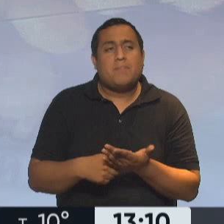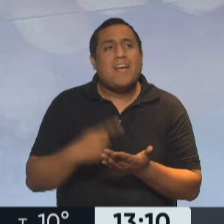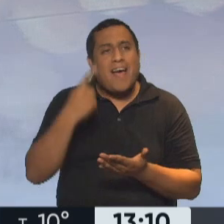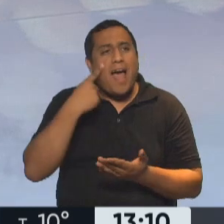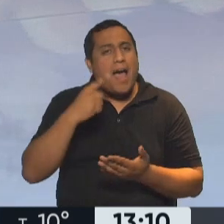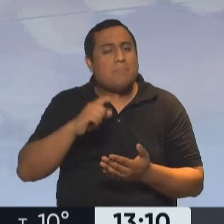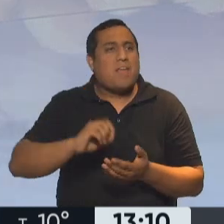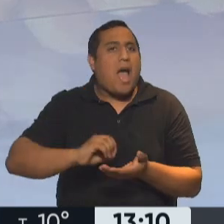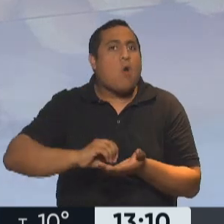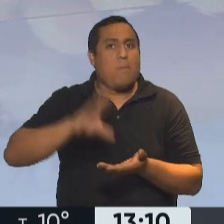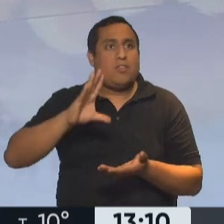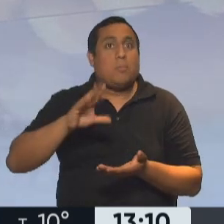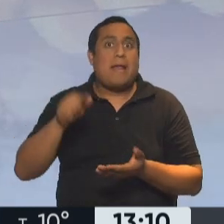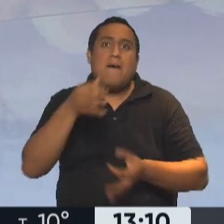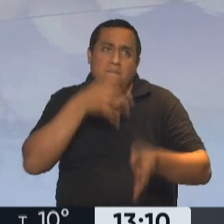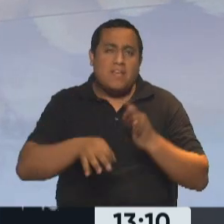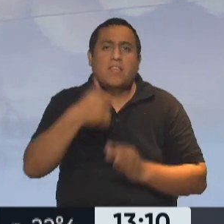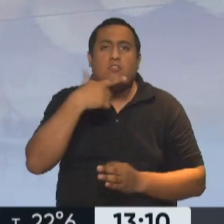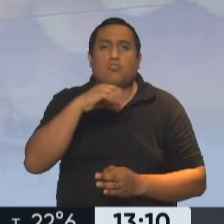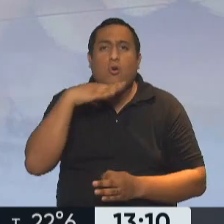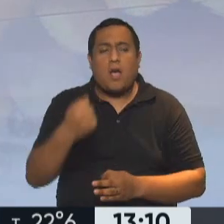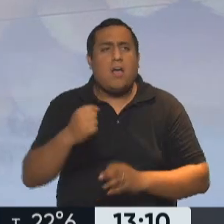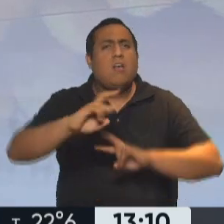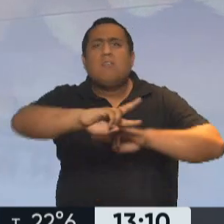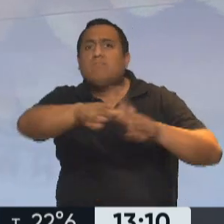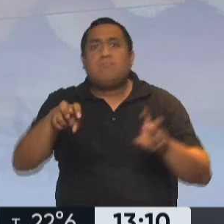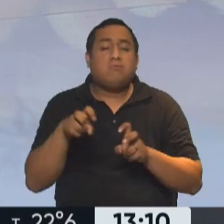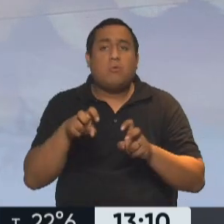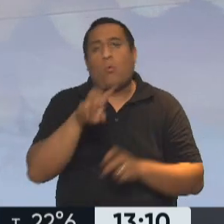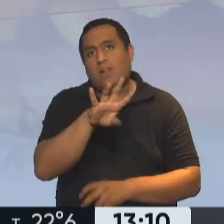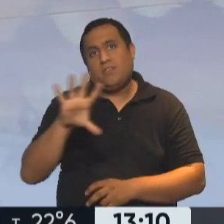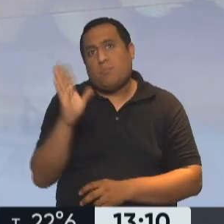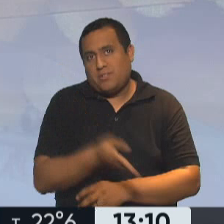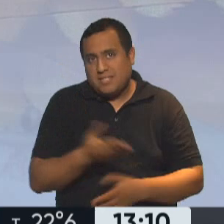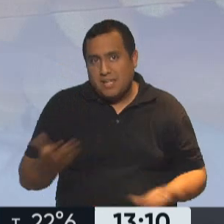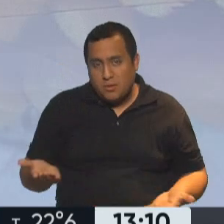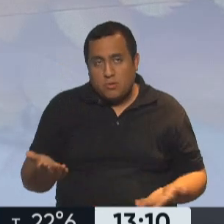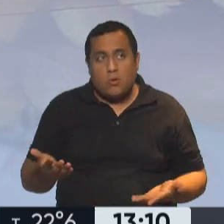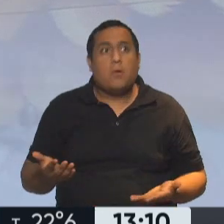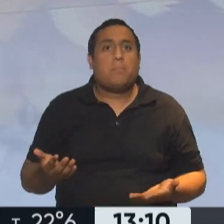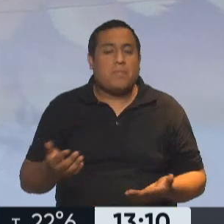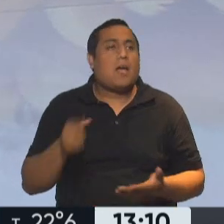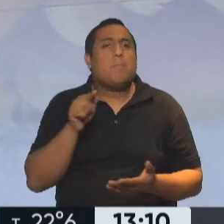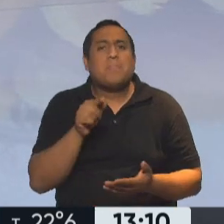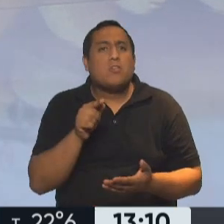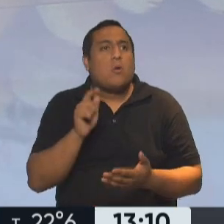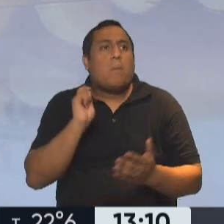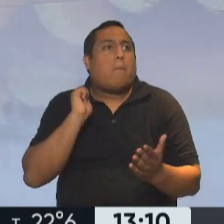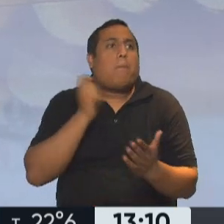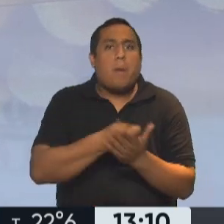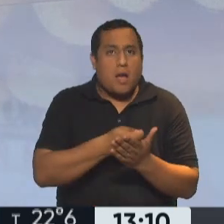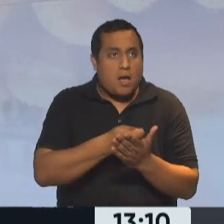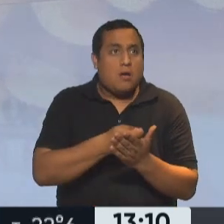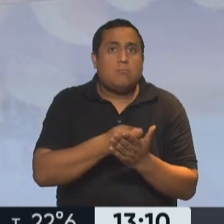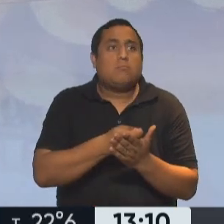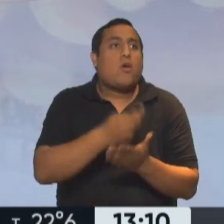que venda la soja. Estamos hablando de una rentabilidad en torno al 45%, es decir, en lugar de pagarles un tipo de cambio en torno a